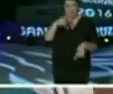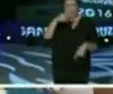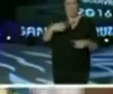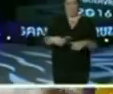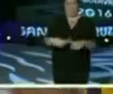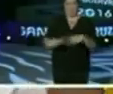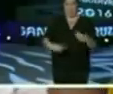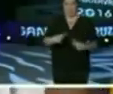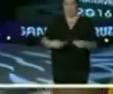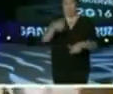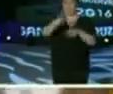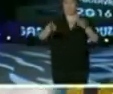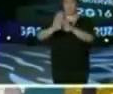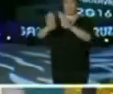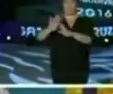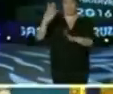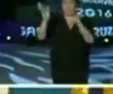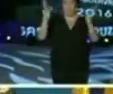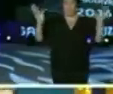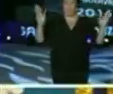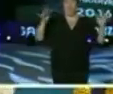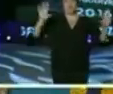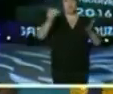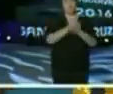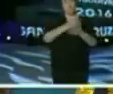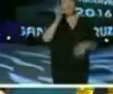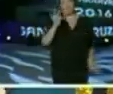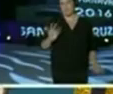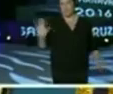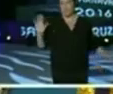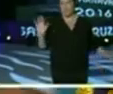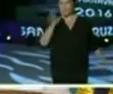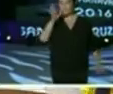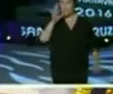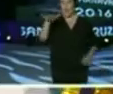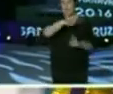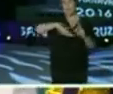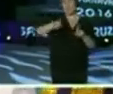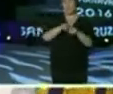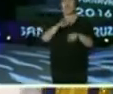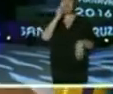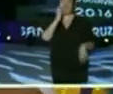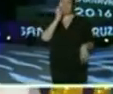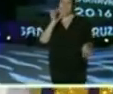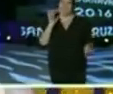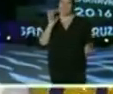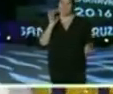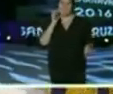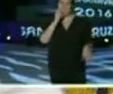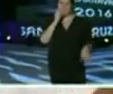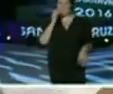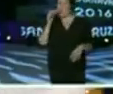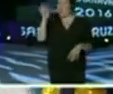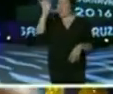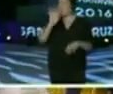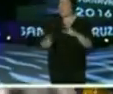Cruz, molestando a los vecinos, que ha sido muy beneficiosa. Sí, señor. Estaba ambientada en Grecia. Desde que se estrena la película,